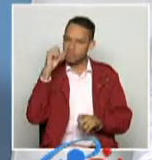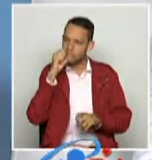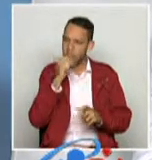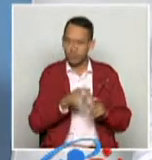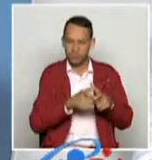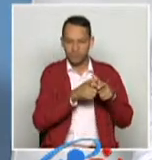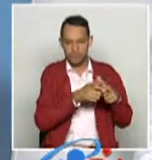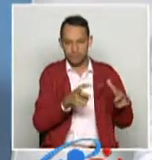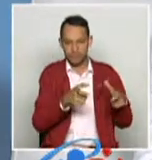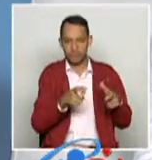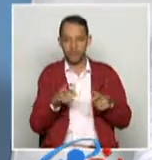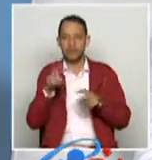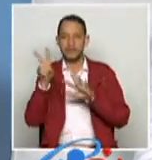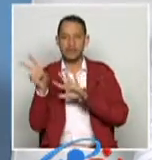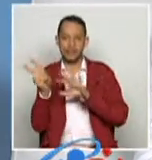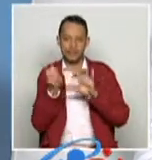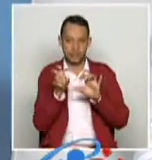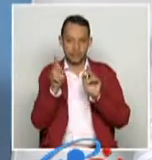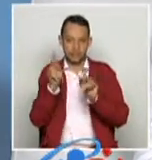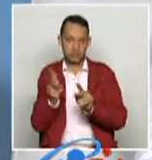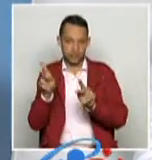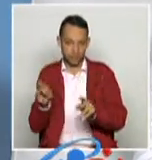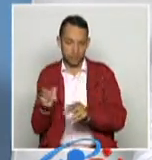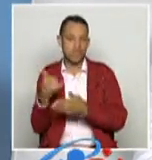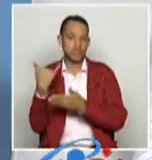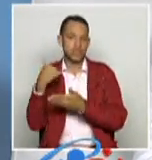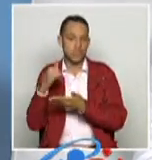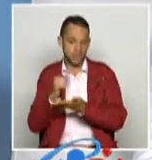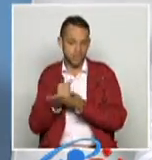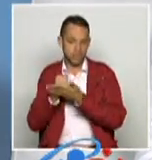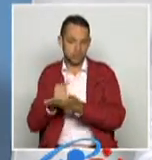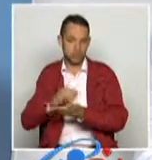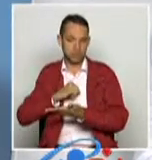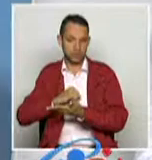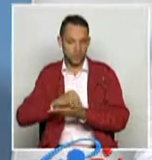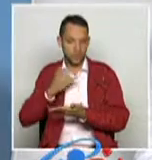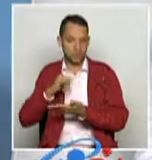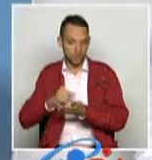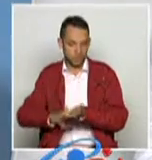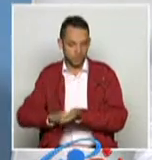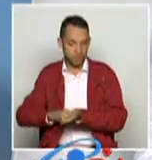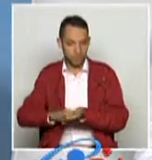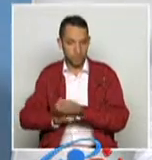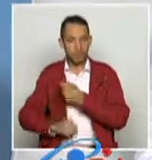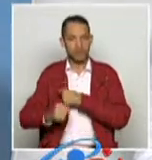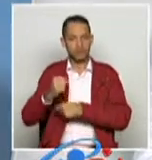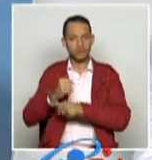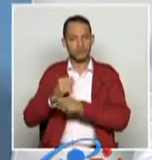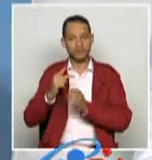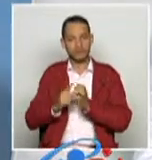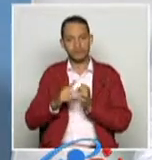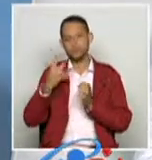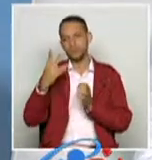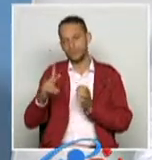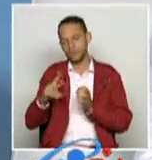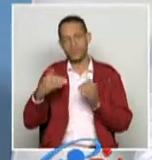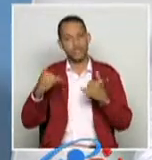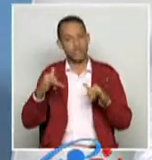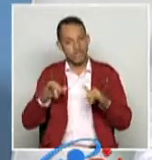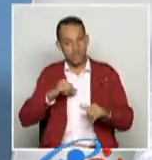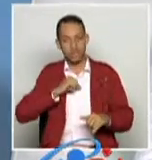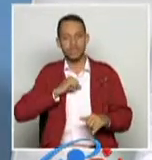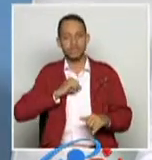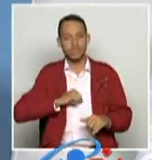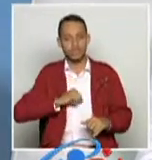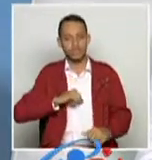730 niños a los cuales les hemos ayudado a gestionar la cirugía cardíaca. El solo año pasado operamos, hicimos la gestión